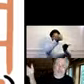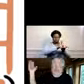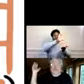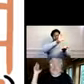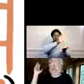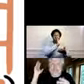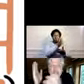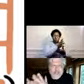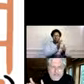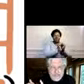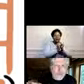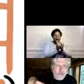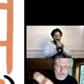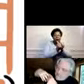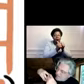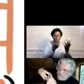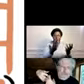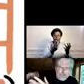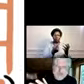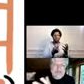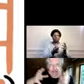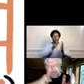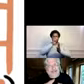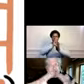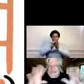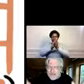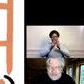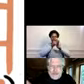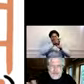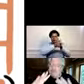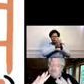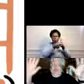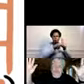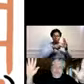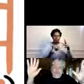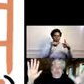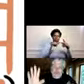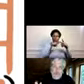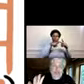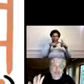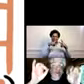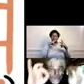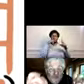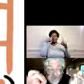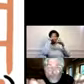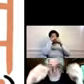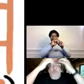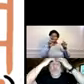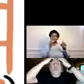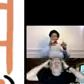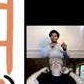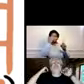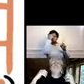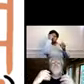Cómo? Cómo es que va a pasar? Sea por legislación. A la legislación de todos los fondos. Eso bien